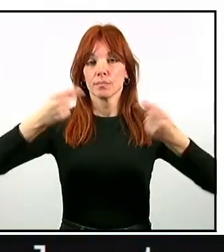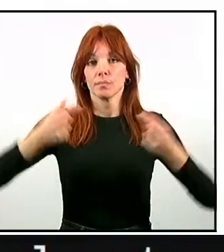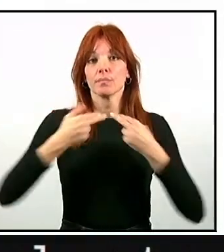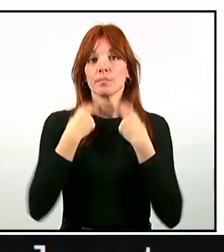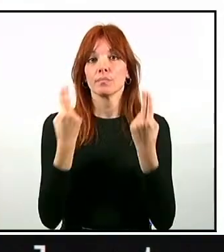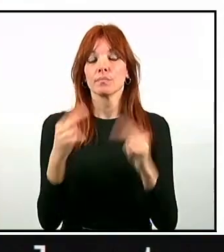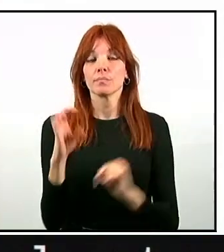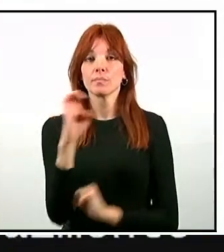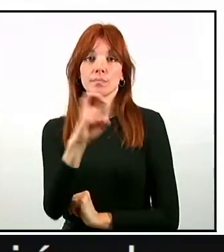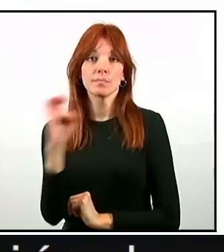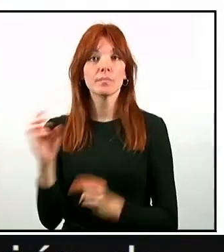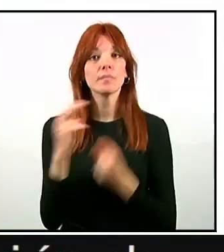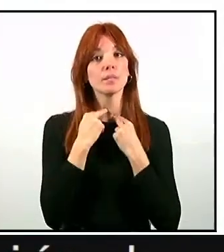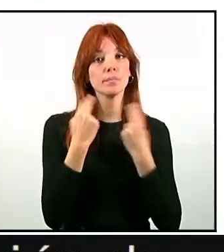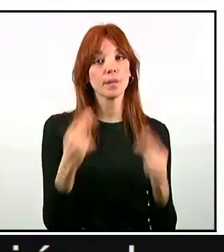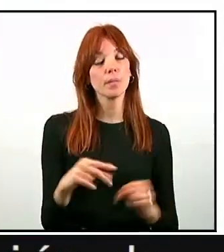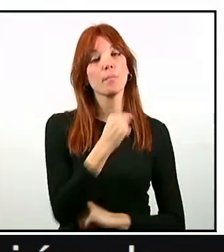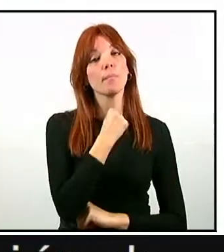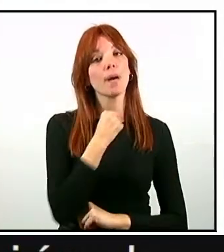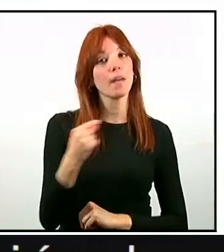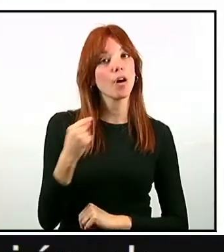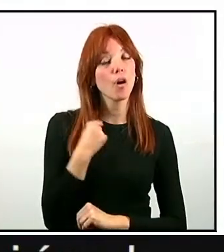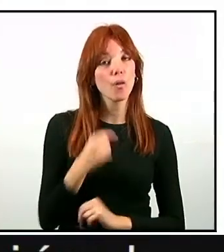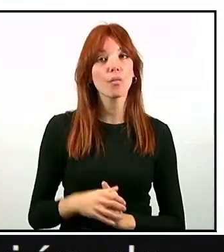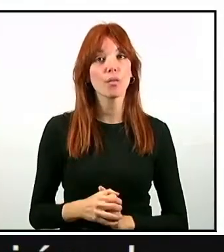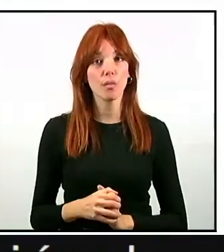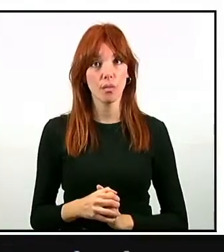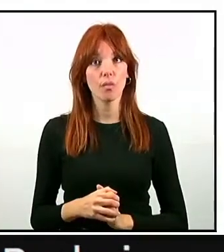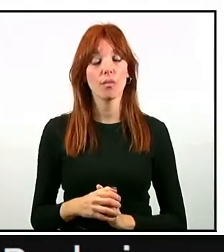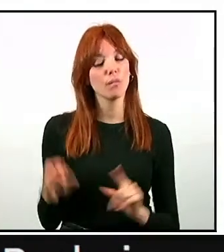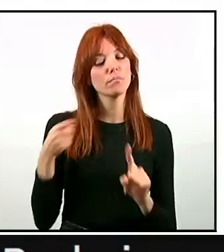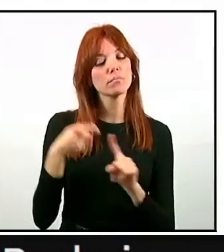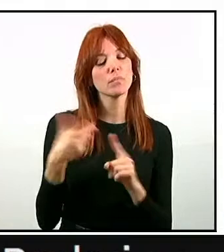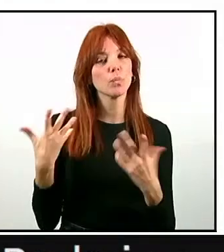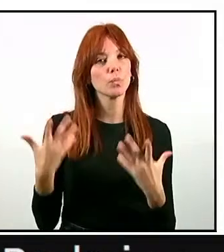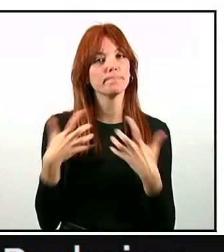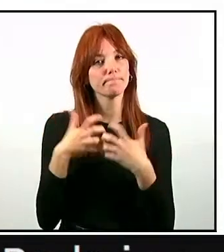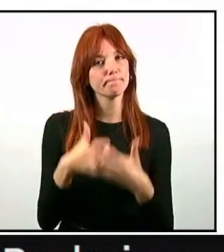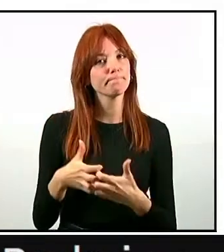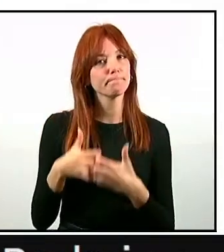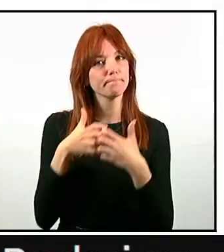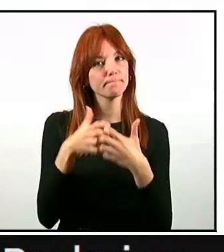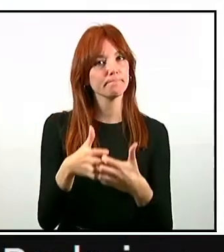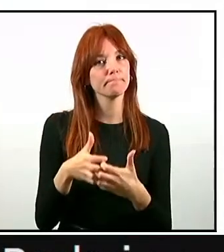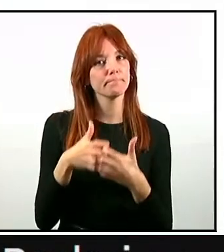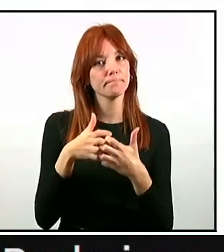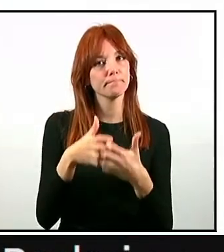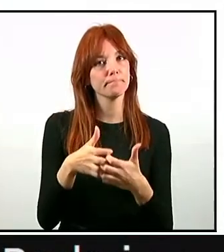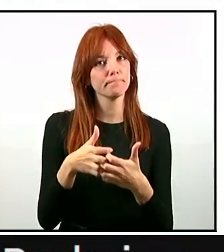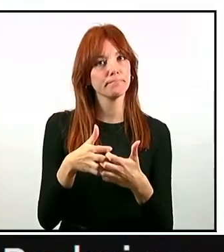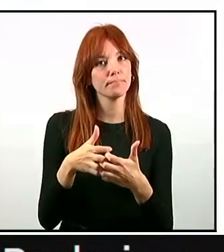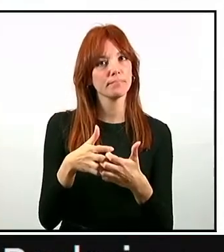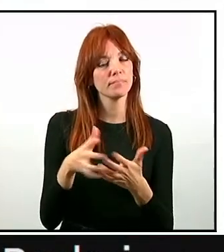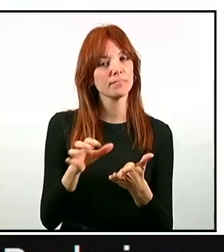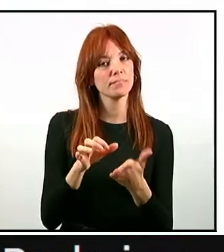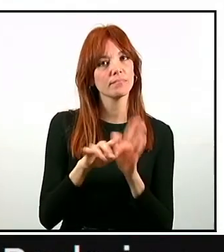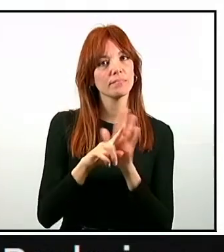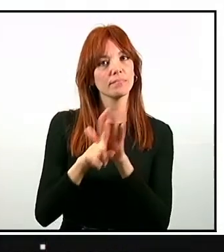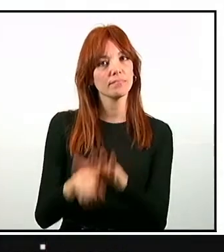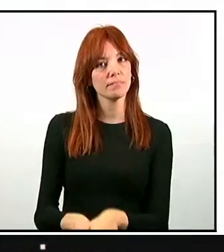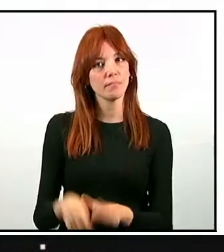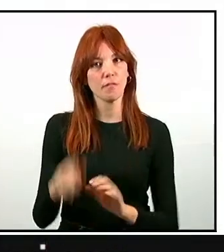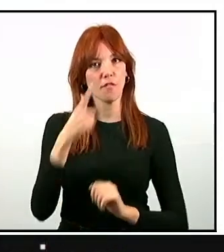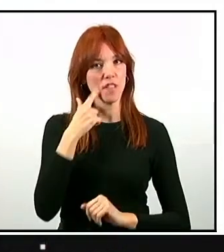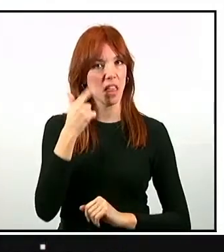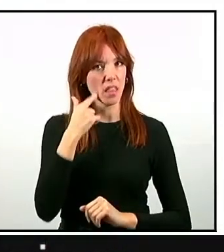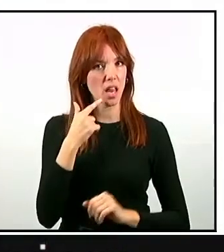Diputación de Cáceres, con la Diputación de Badajoz para luchar contra la exclusión financiera. Concretamente, con